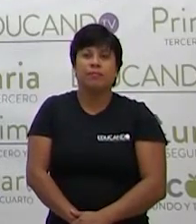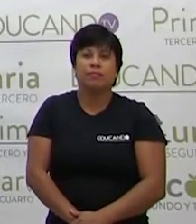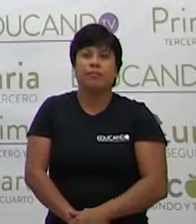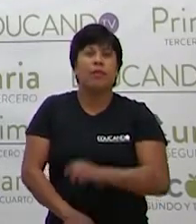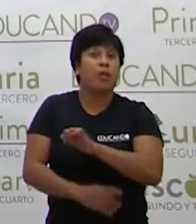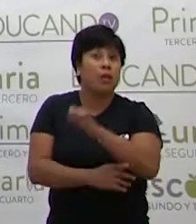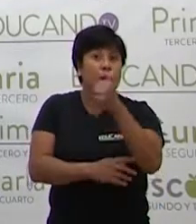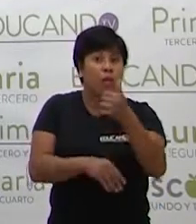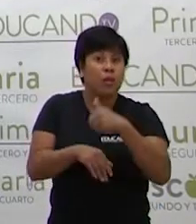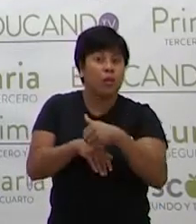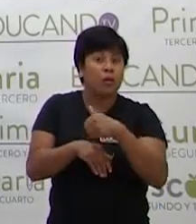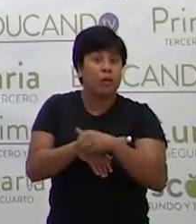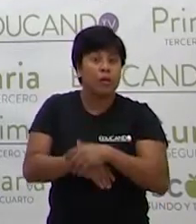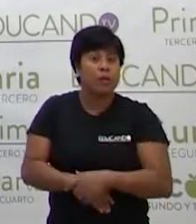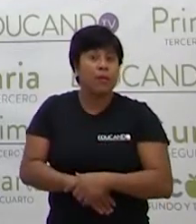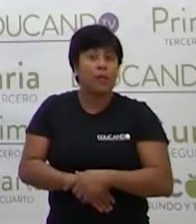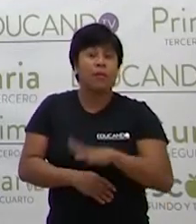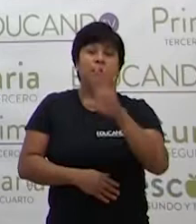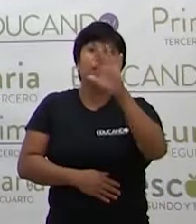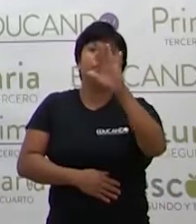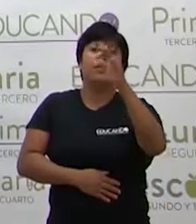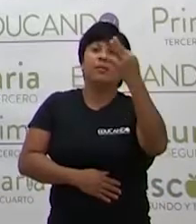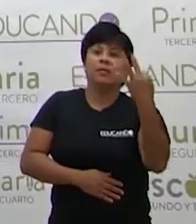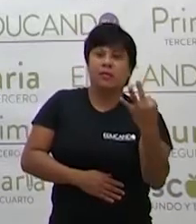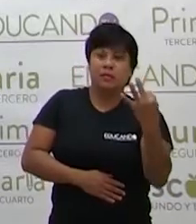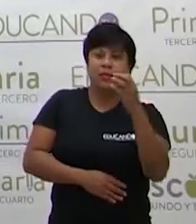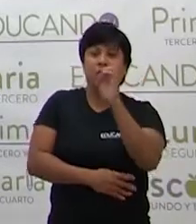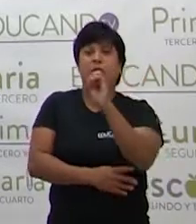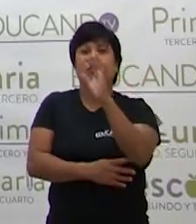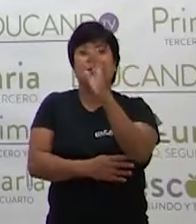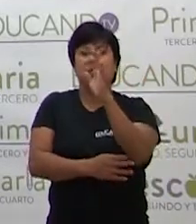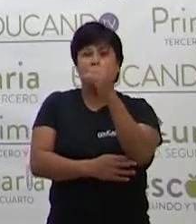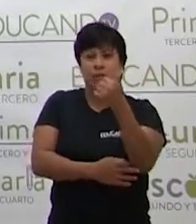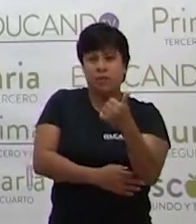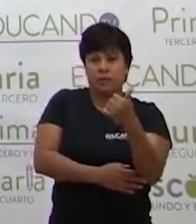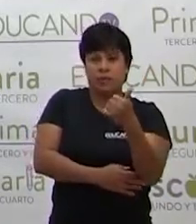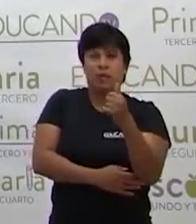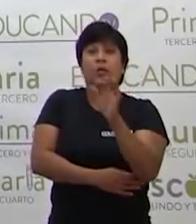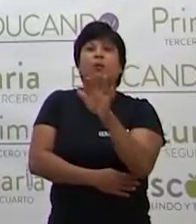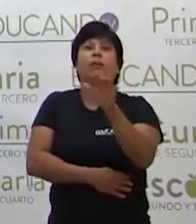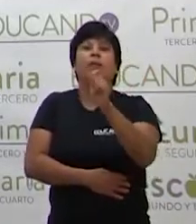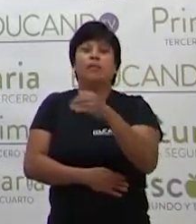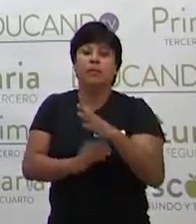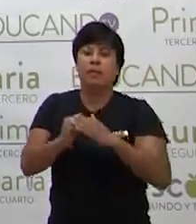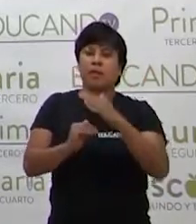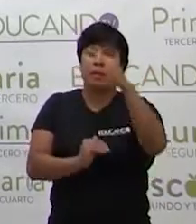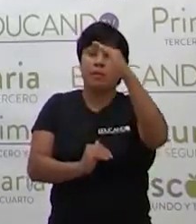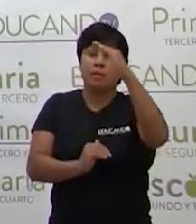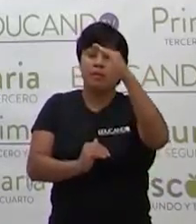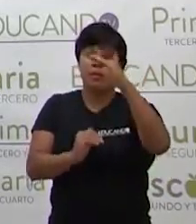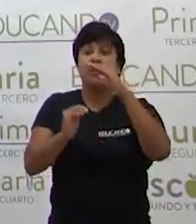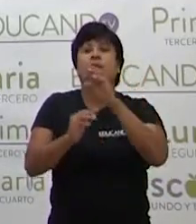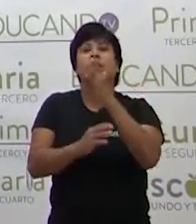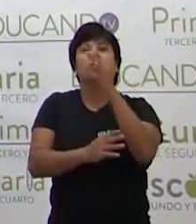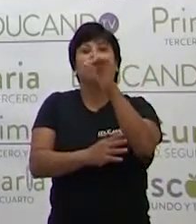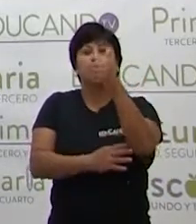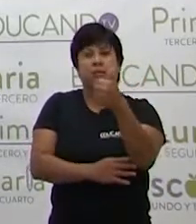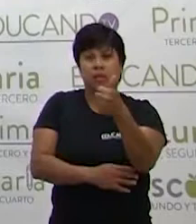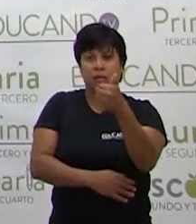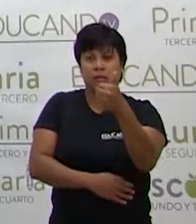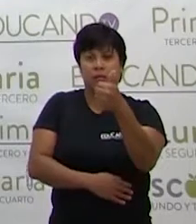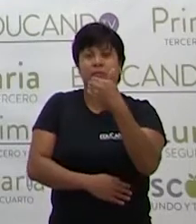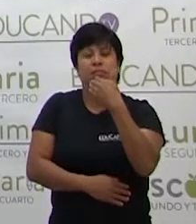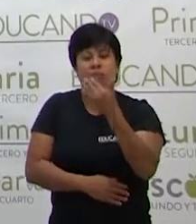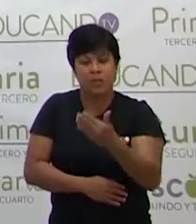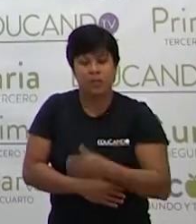¿Qué número sigue? ¿53 o 56? ¿Cuál es mayor? 56.